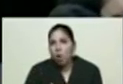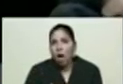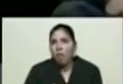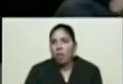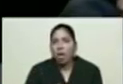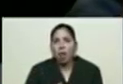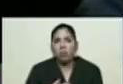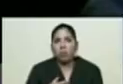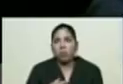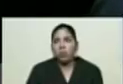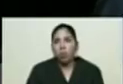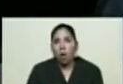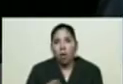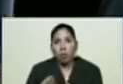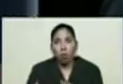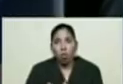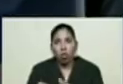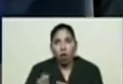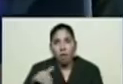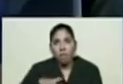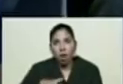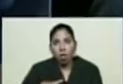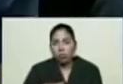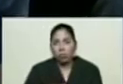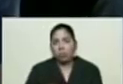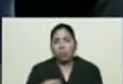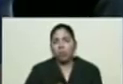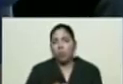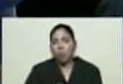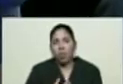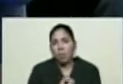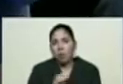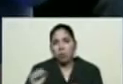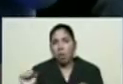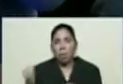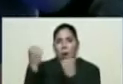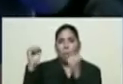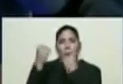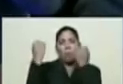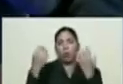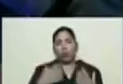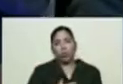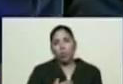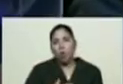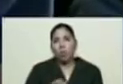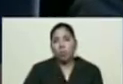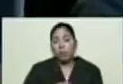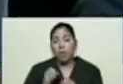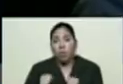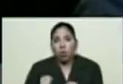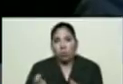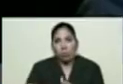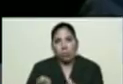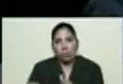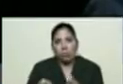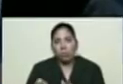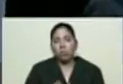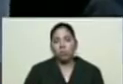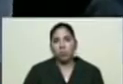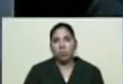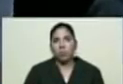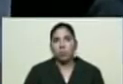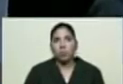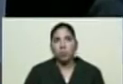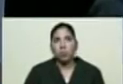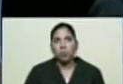día manipularlo, no es posible hacerlo. De manera que vengan, que observen y que vean. Y lo que van a ver, ustedes saben lo que es, y con